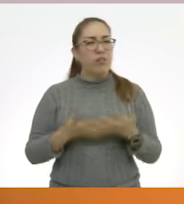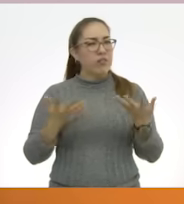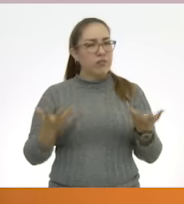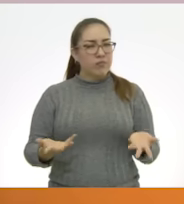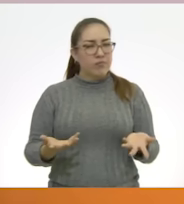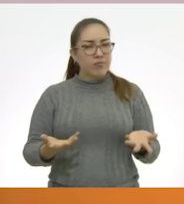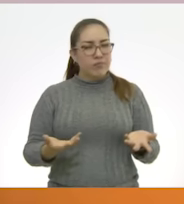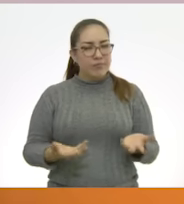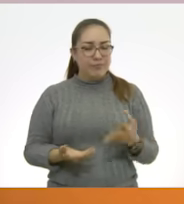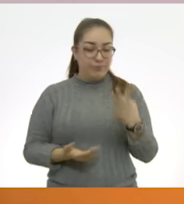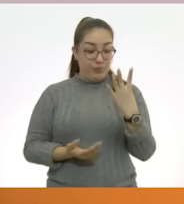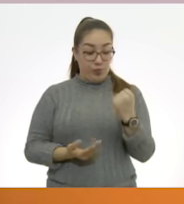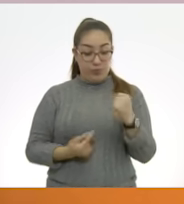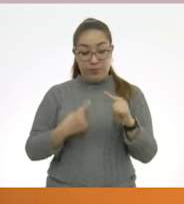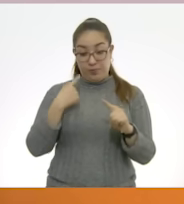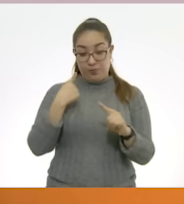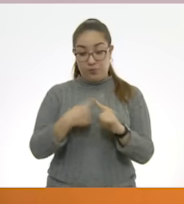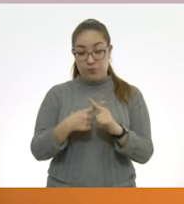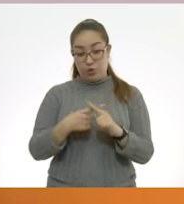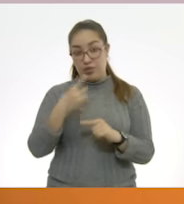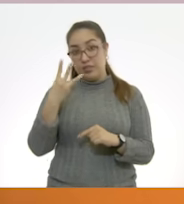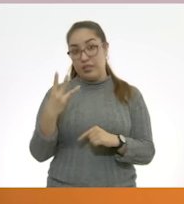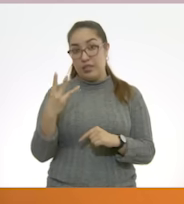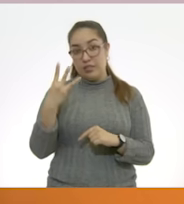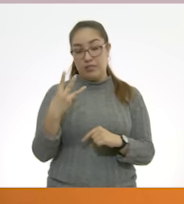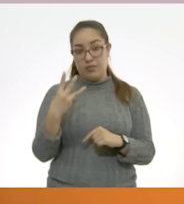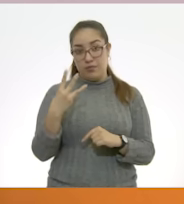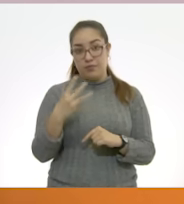Entonces, 9 por 3,